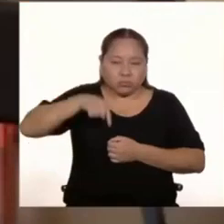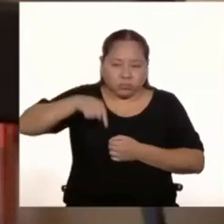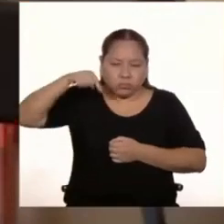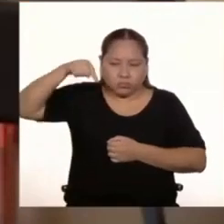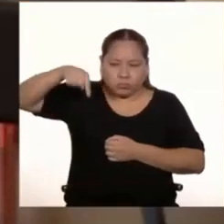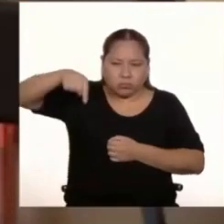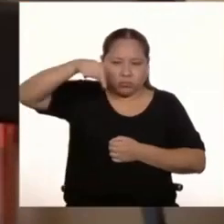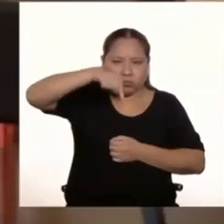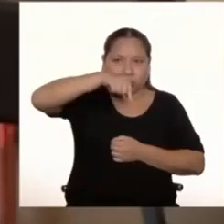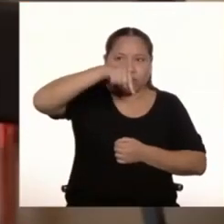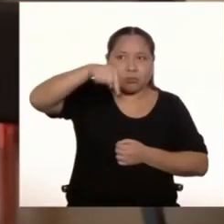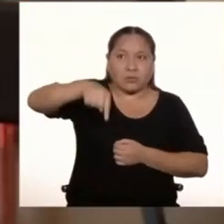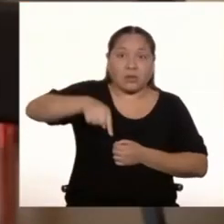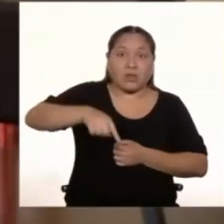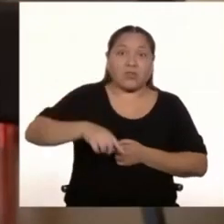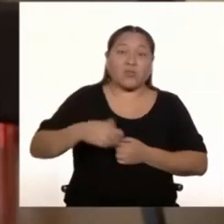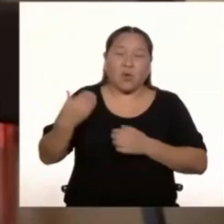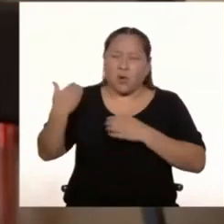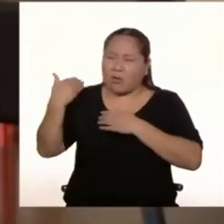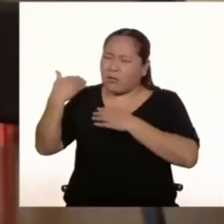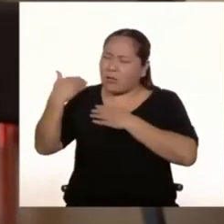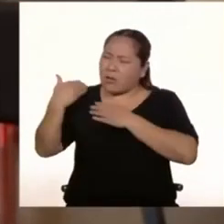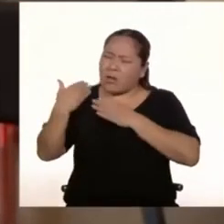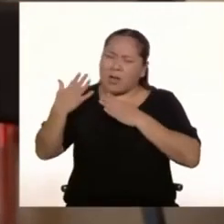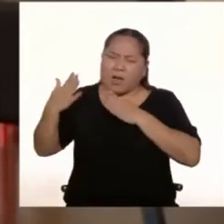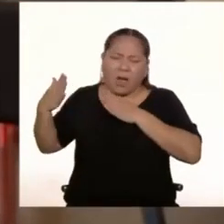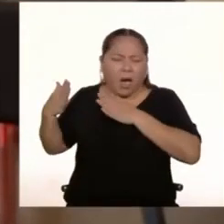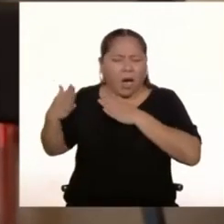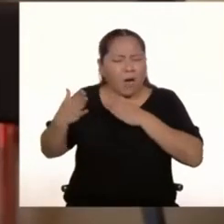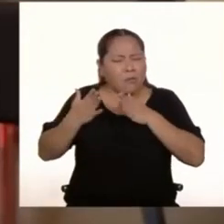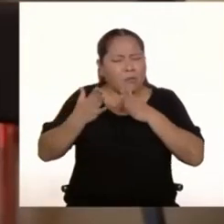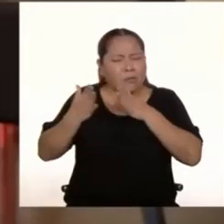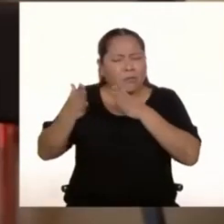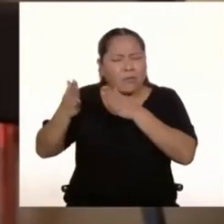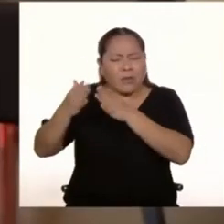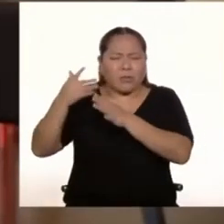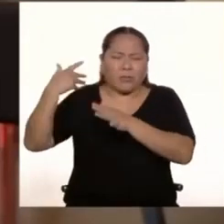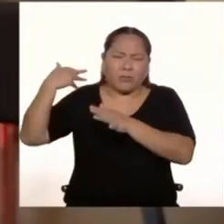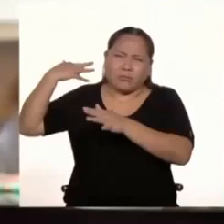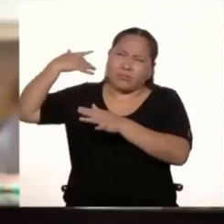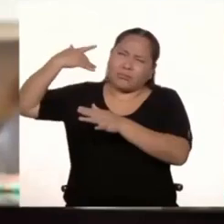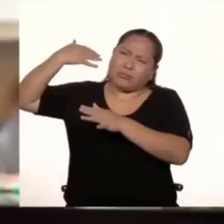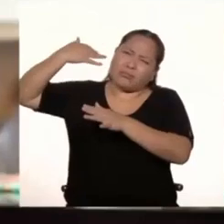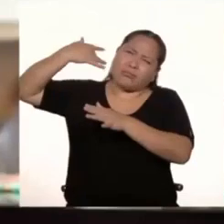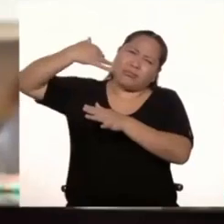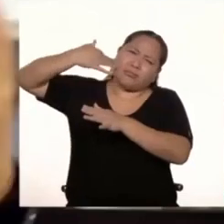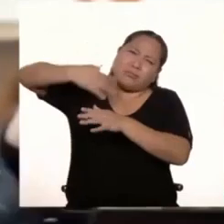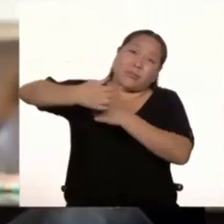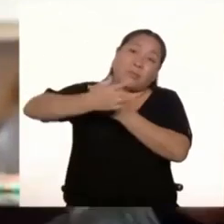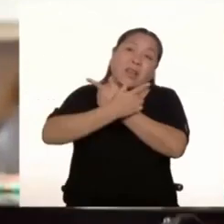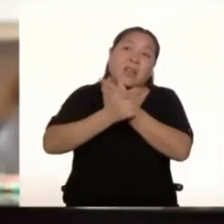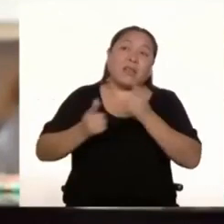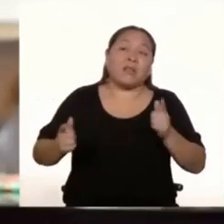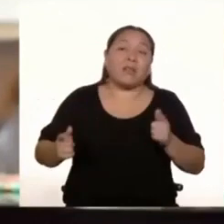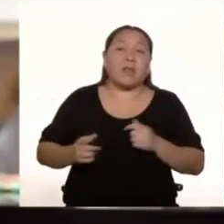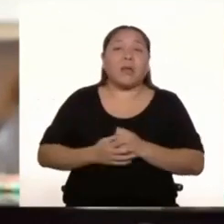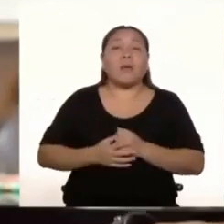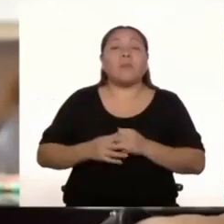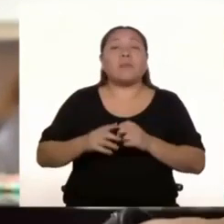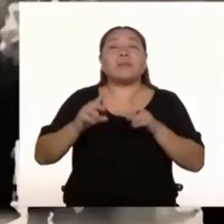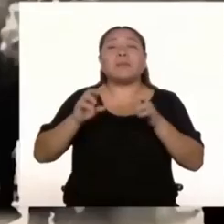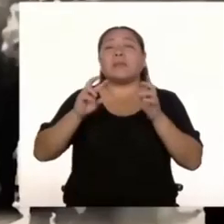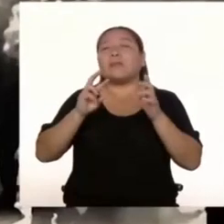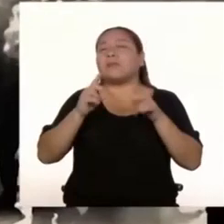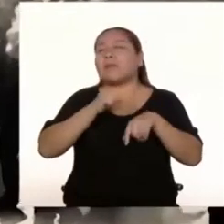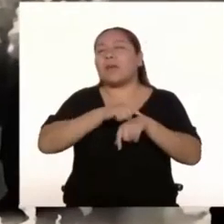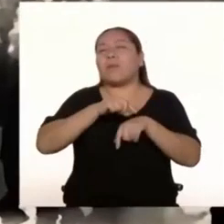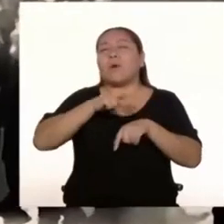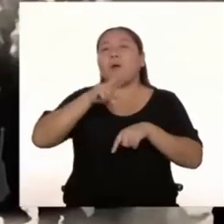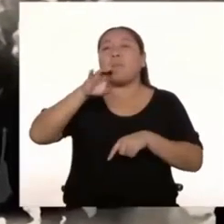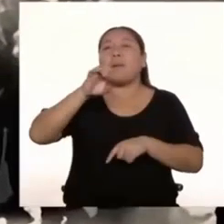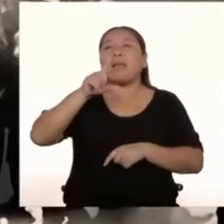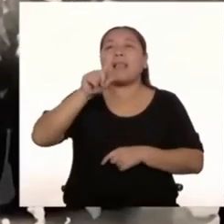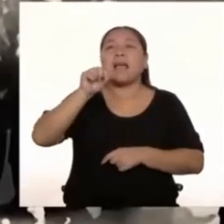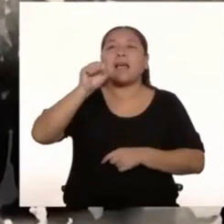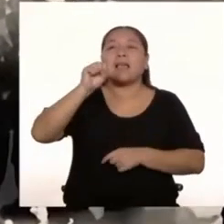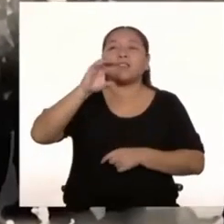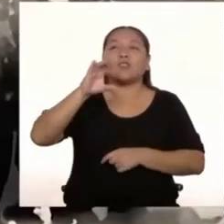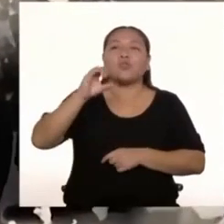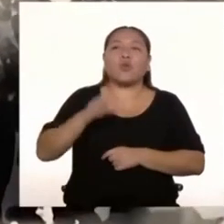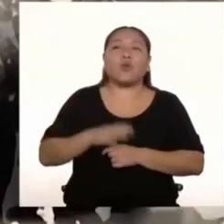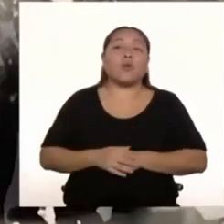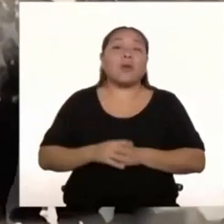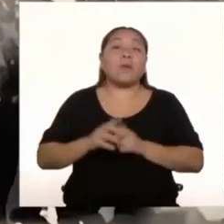El gran camino a la libertad, ¿no? Que para, digamos, en la época de Velasco comienza con Túpac Amaru. O sea, es un